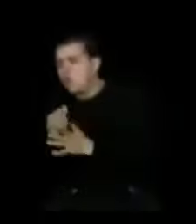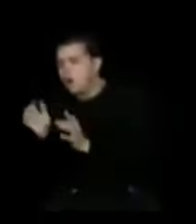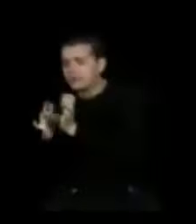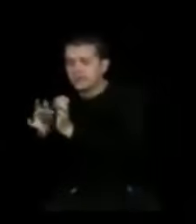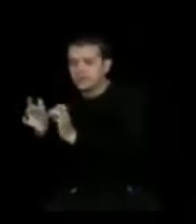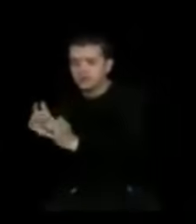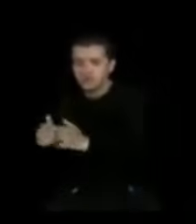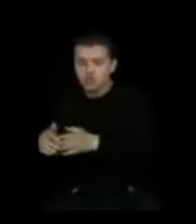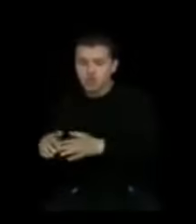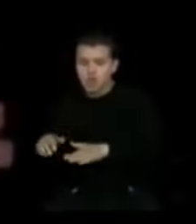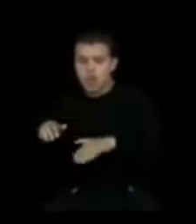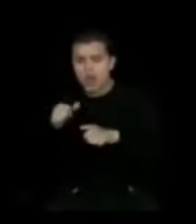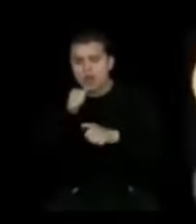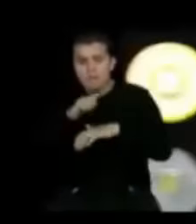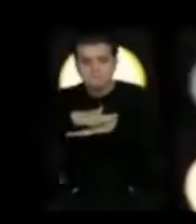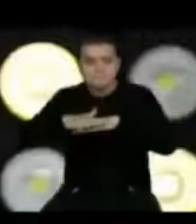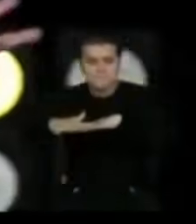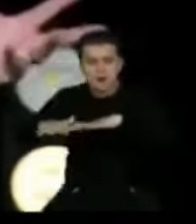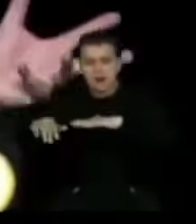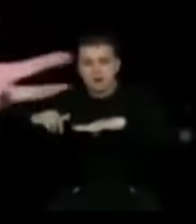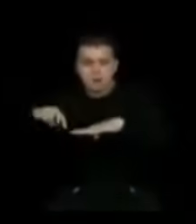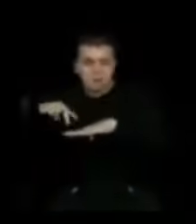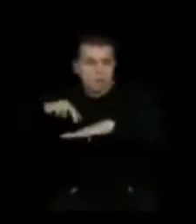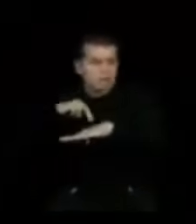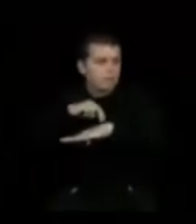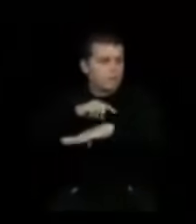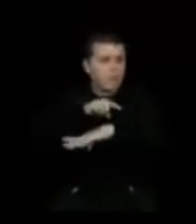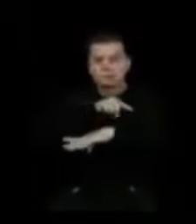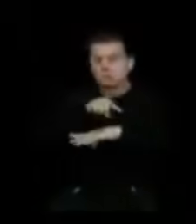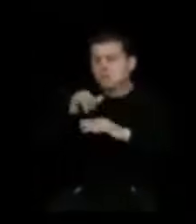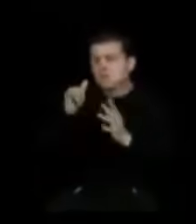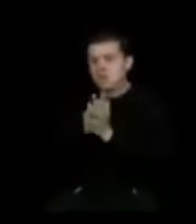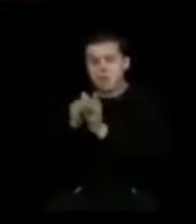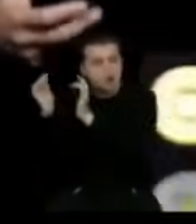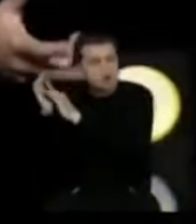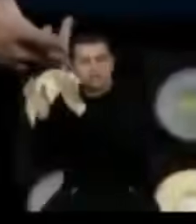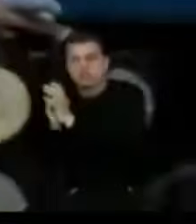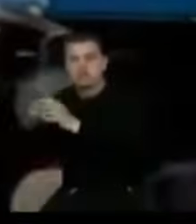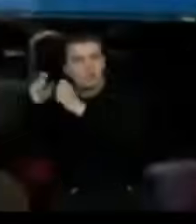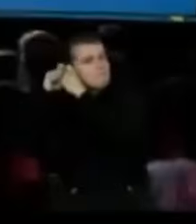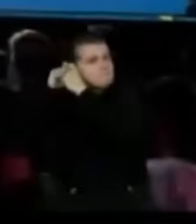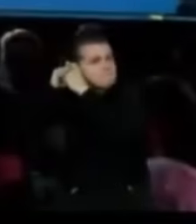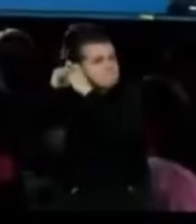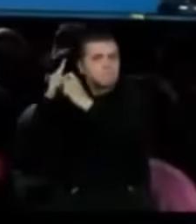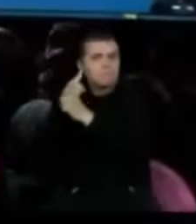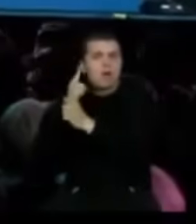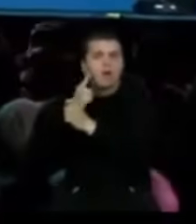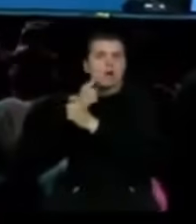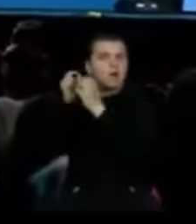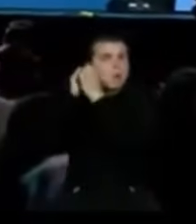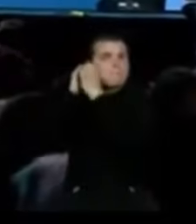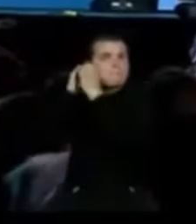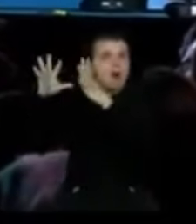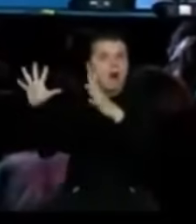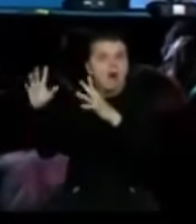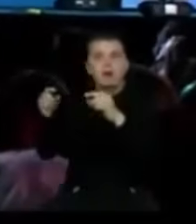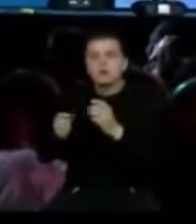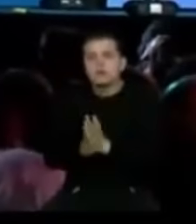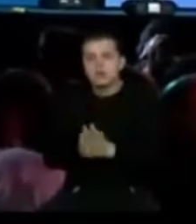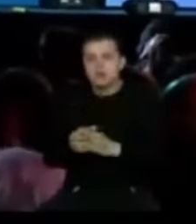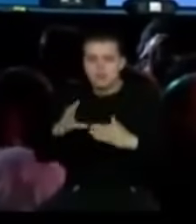Galilea, el que dio vista a los ciegos, resucitó muertos, abrió los oídos de los sordos,